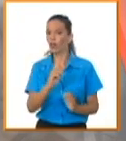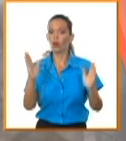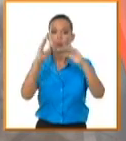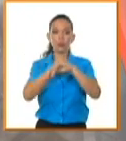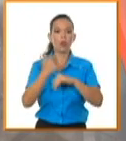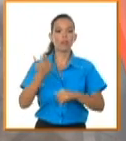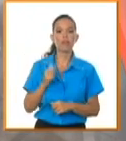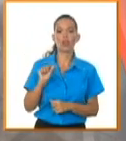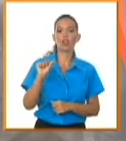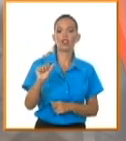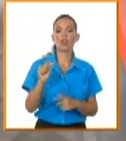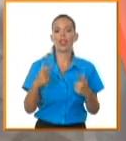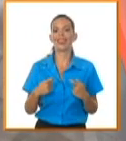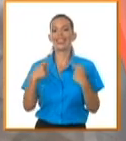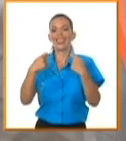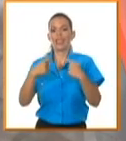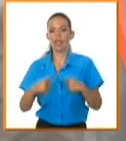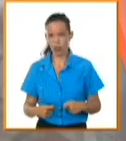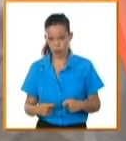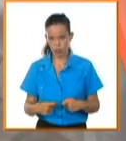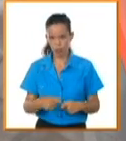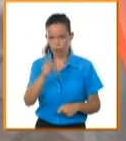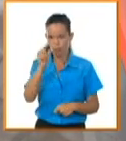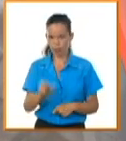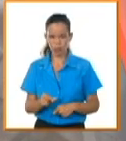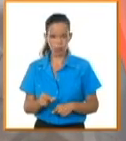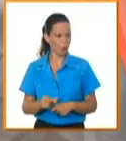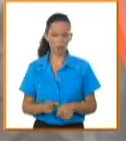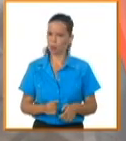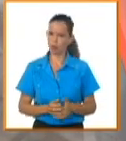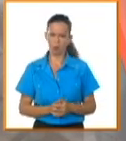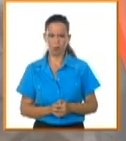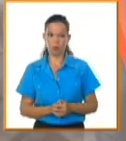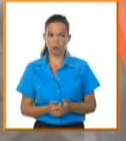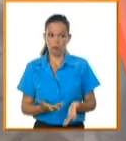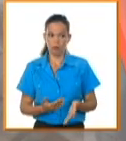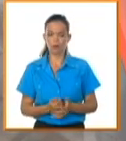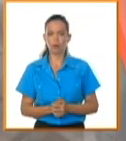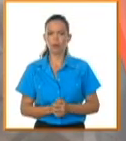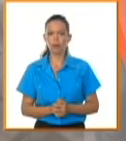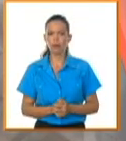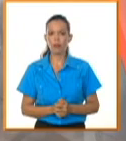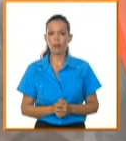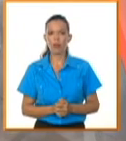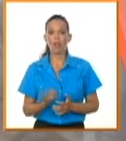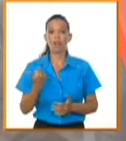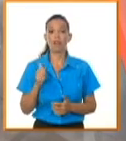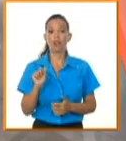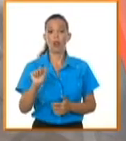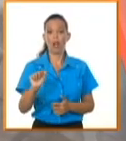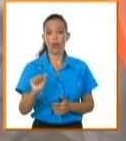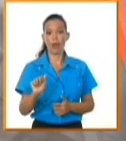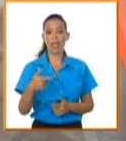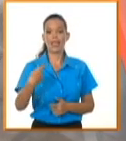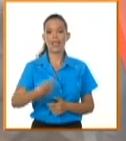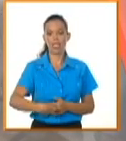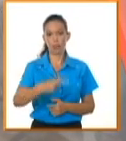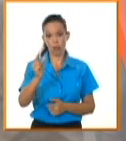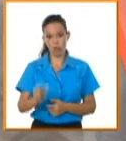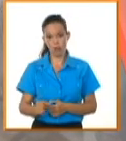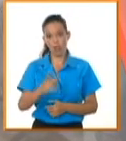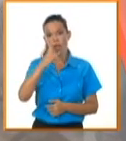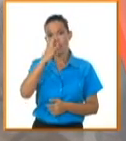ni para un lado ni para el otro ni violarle el derecho a la al cliente ni